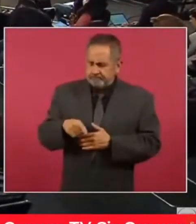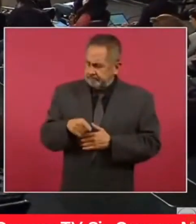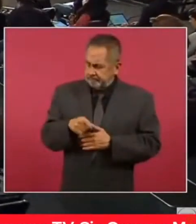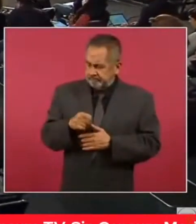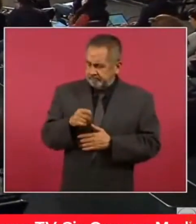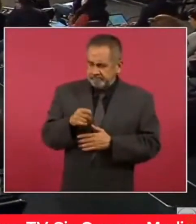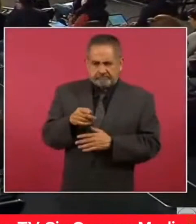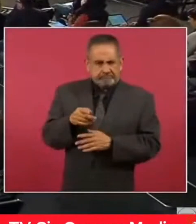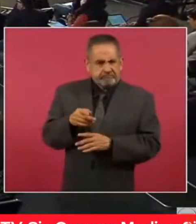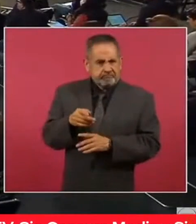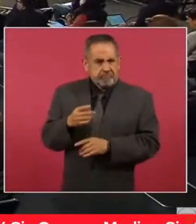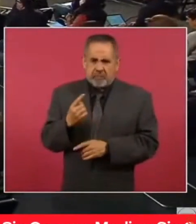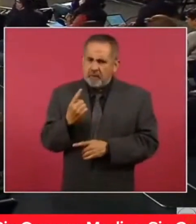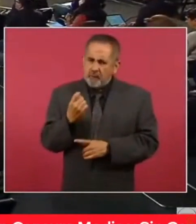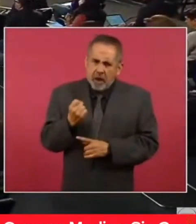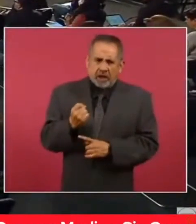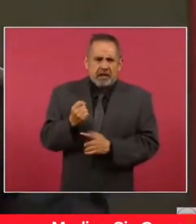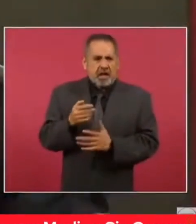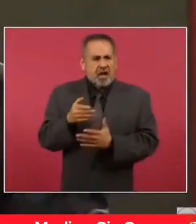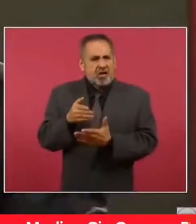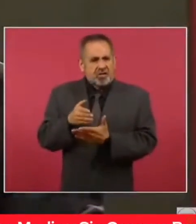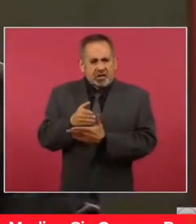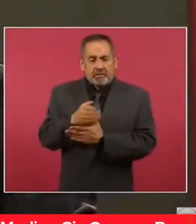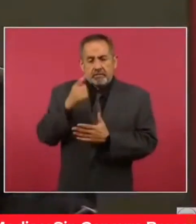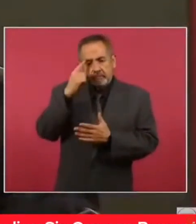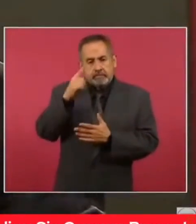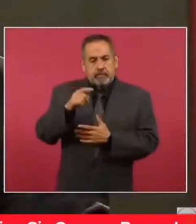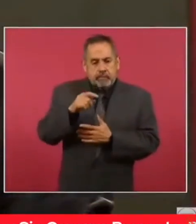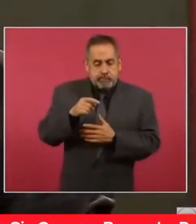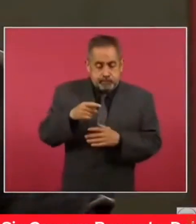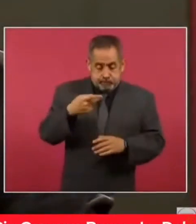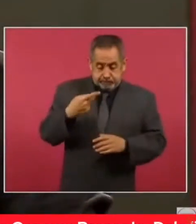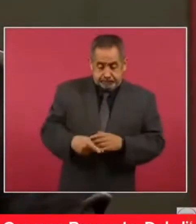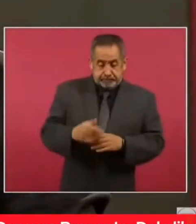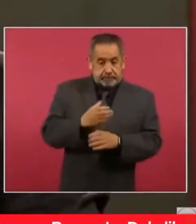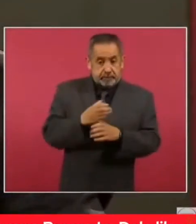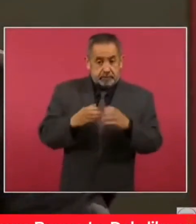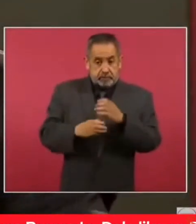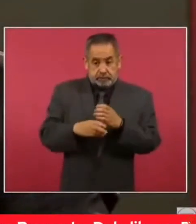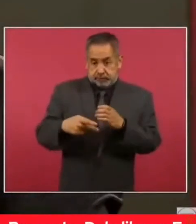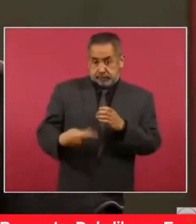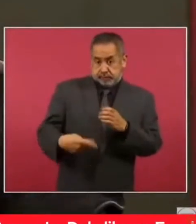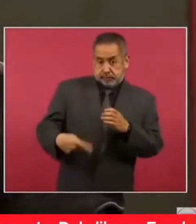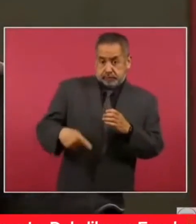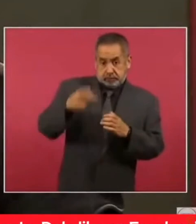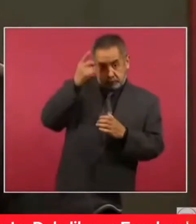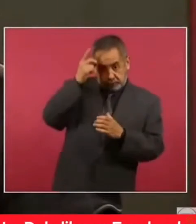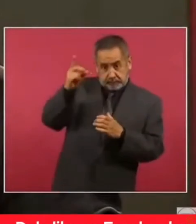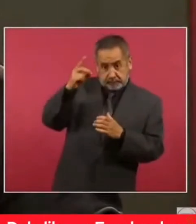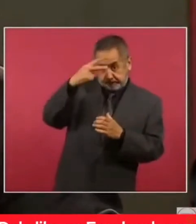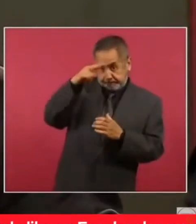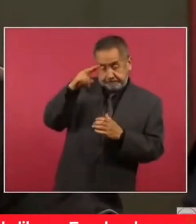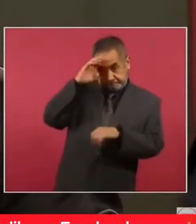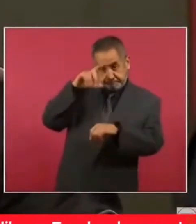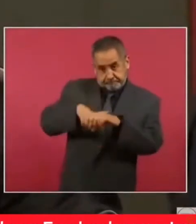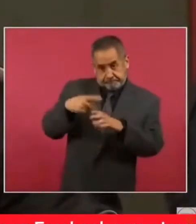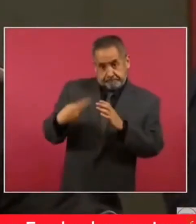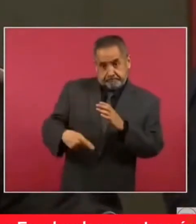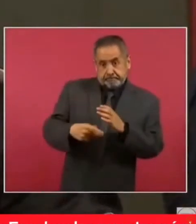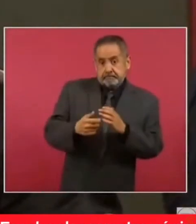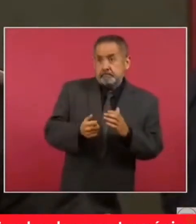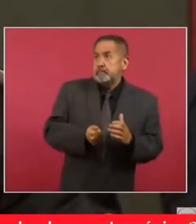insistente y firme para la recuperación del patrimonio cultural de México que